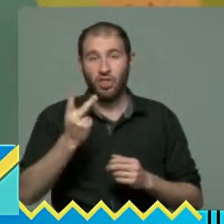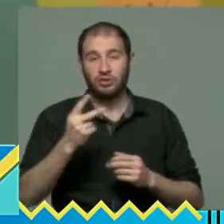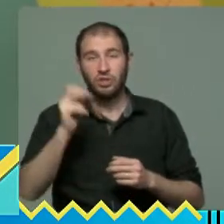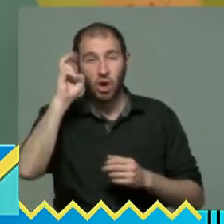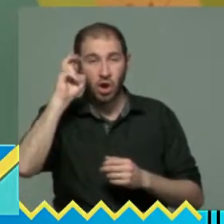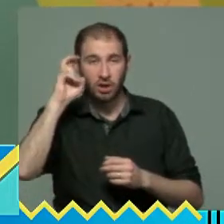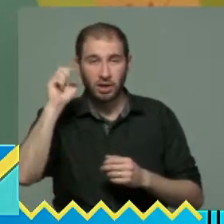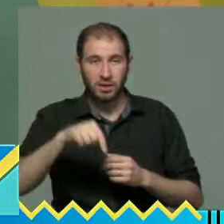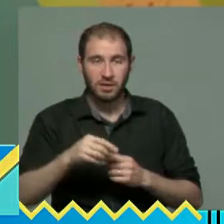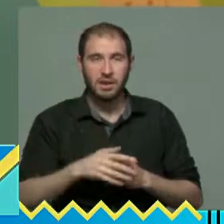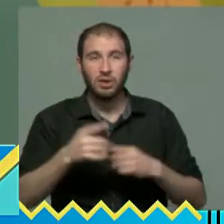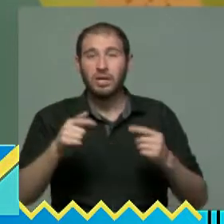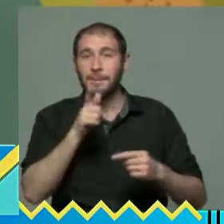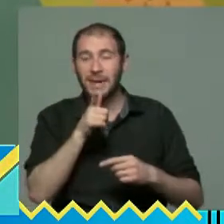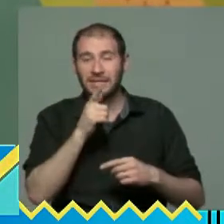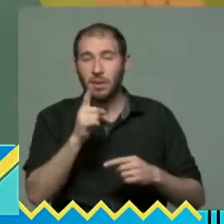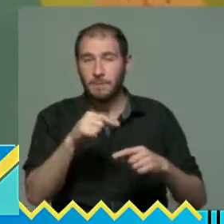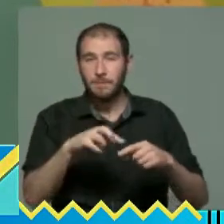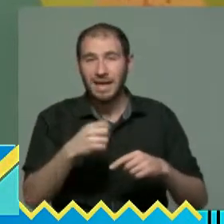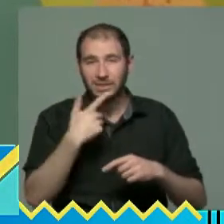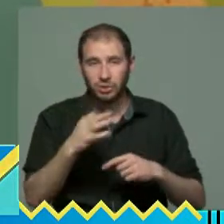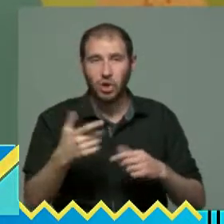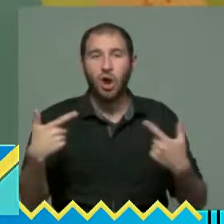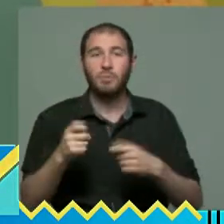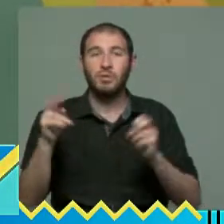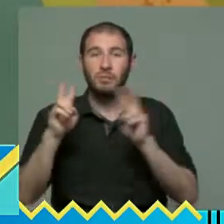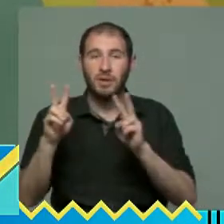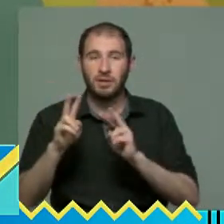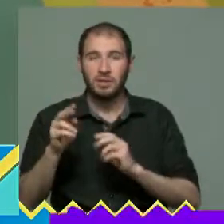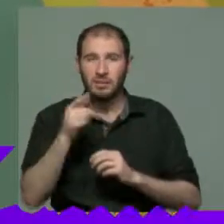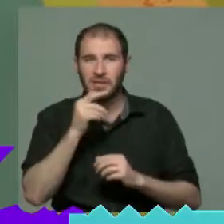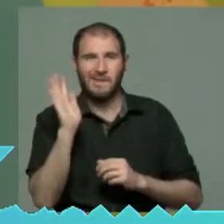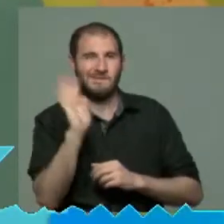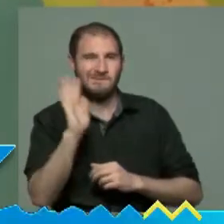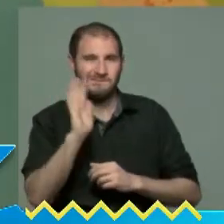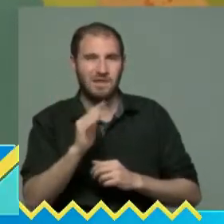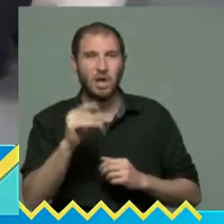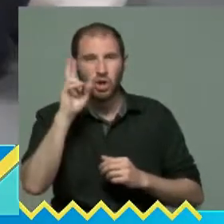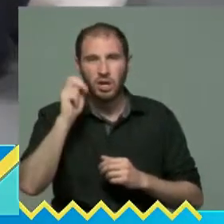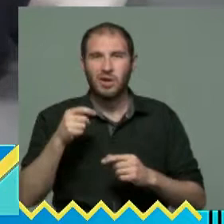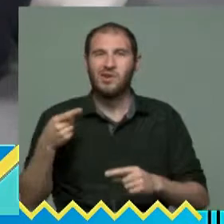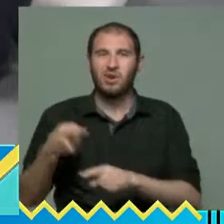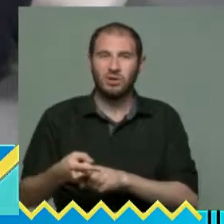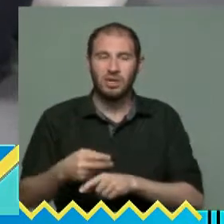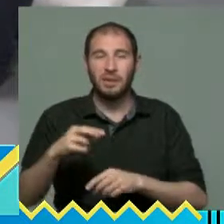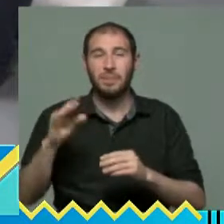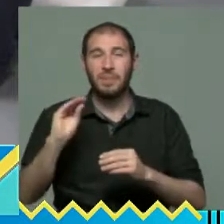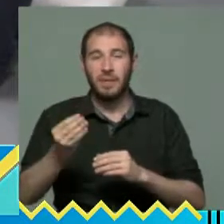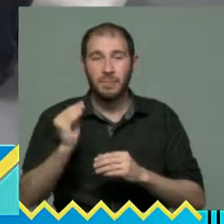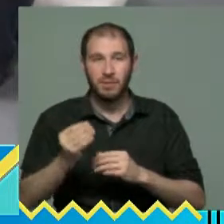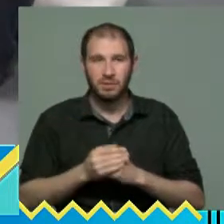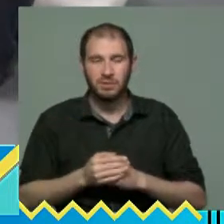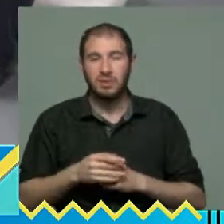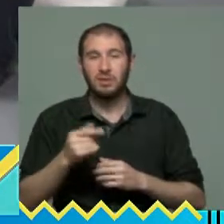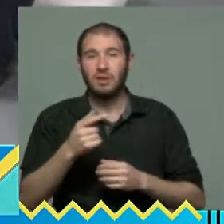iba a tener, con un resultado similar a las PASO, una oposición justicialista que se iba a vengar de lo que Cornejo le hizo a Pérez, que lo obstruyó